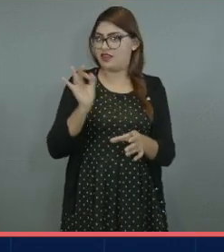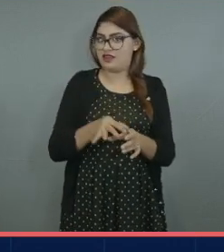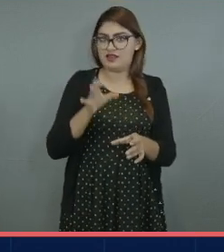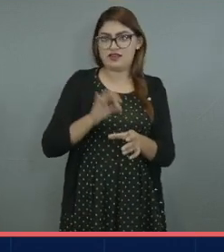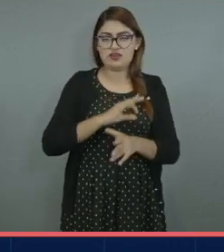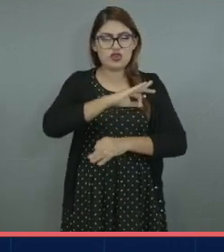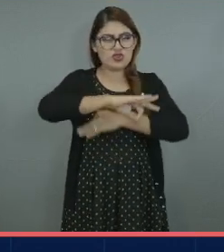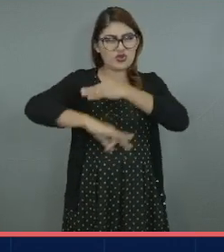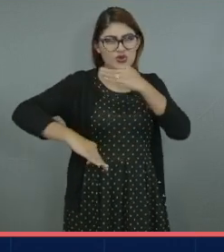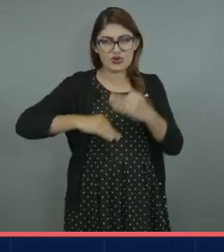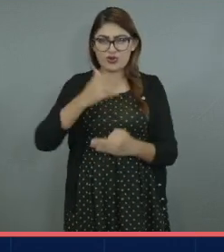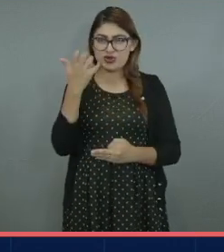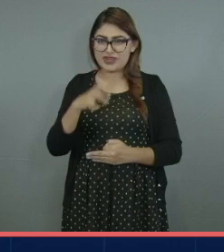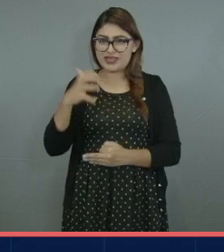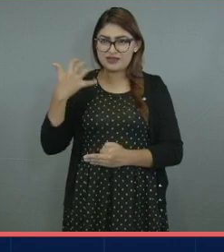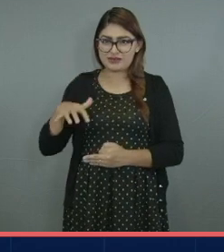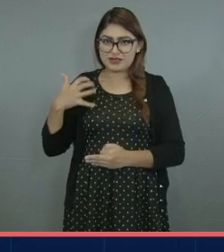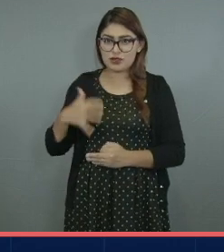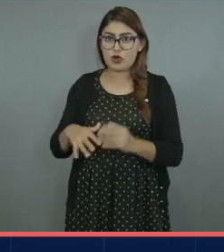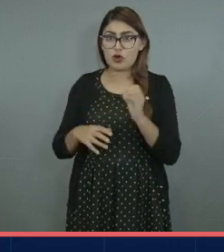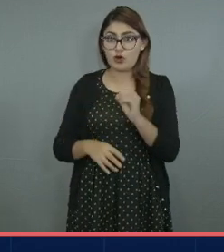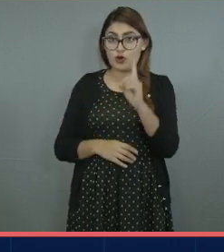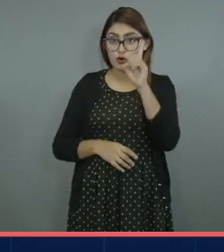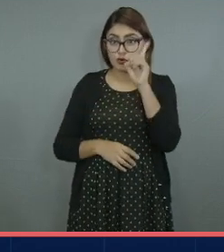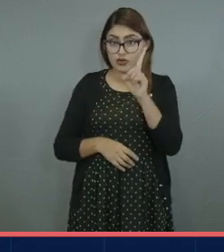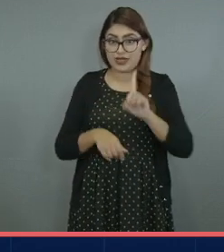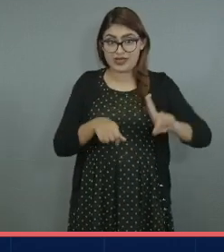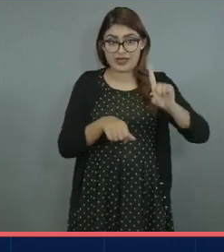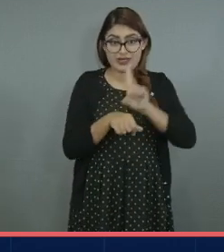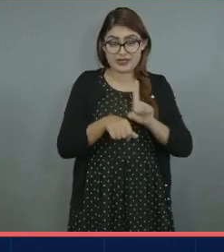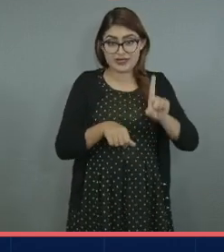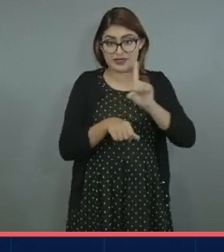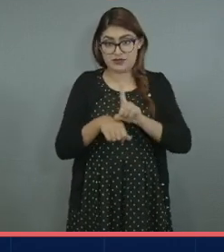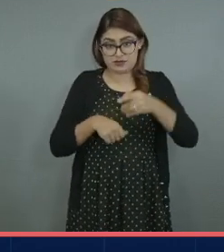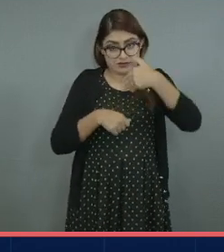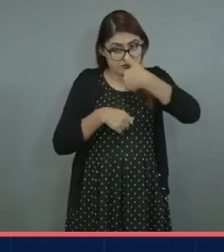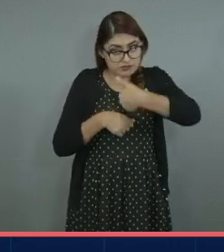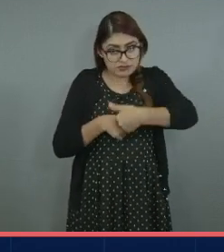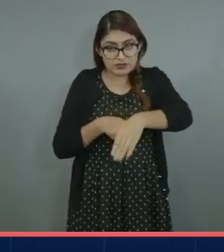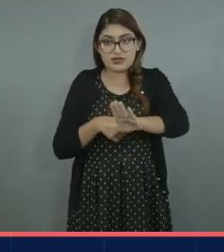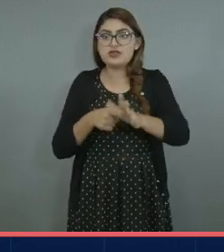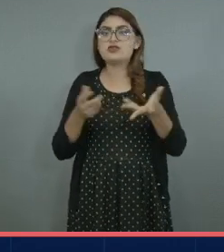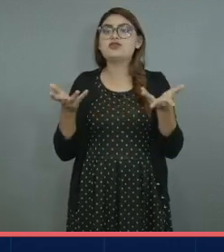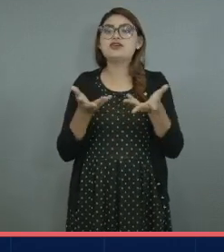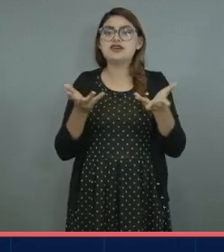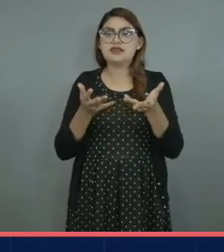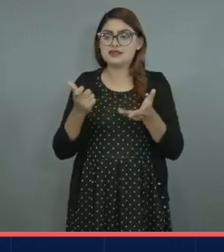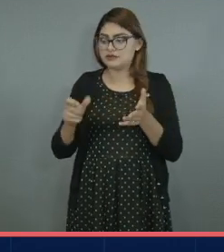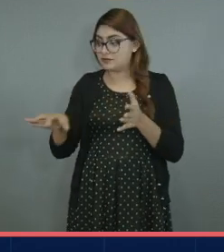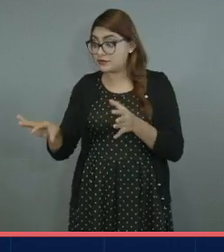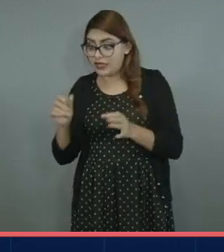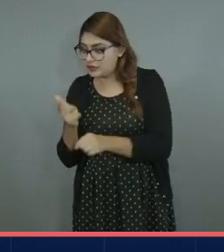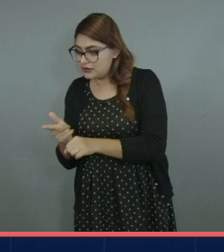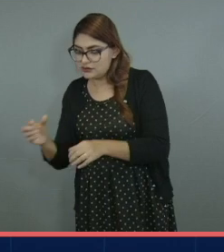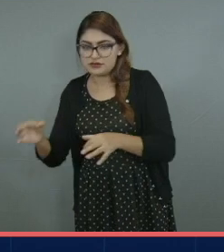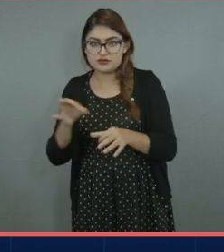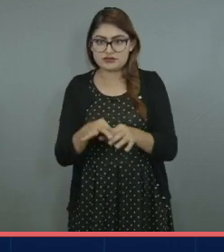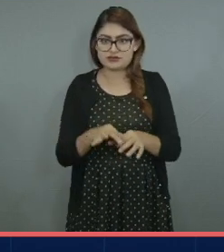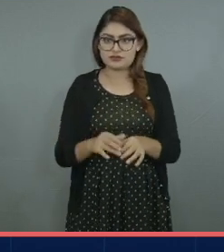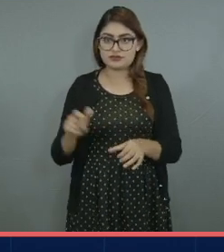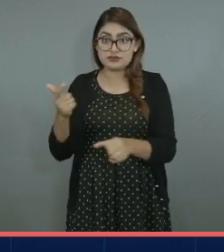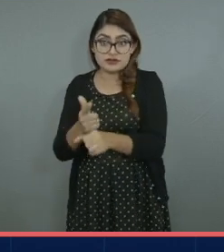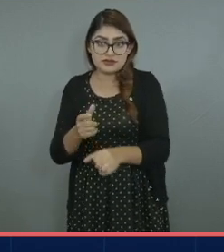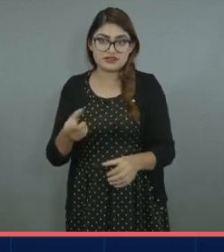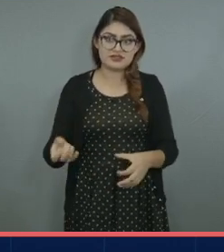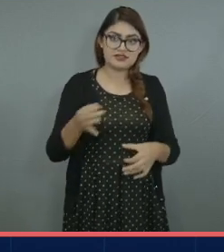las moneditas, o por lo menos una al día, a partir del día de hoy, van a empezar a poner